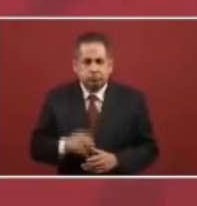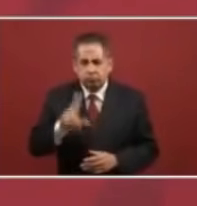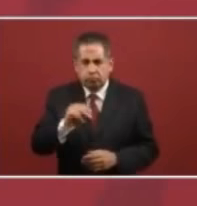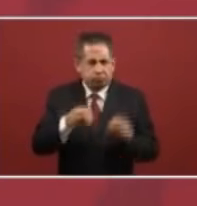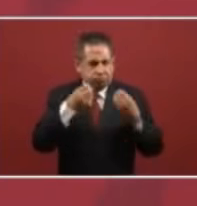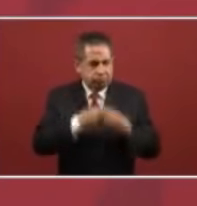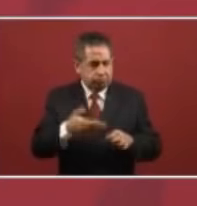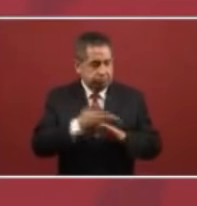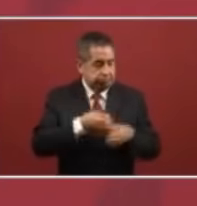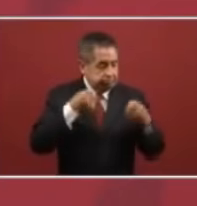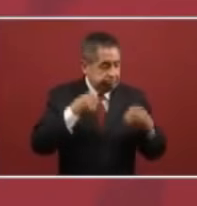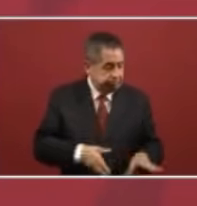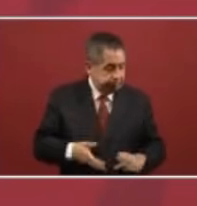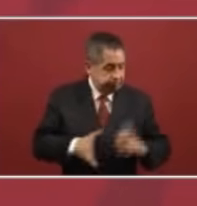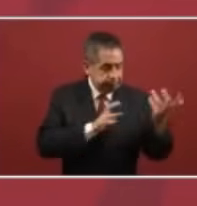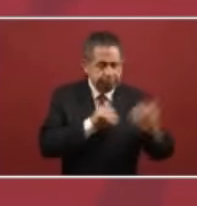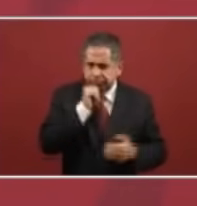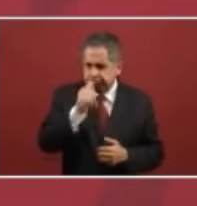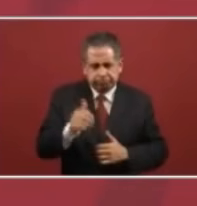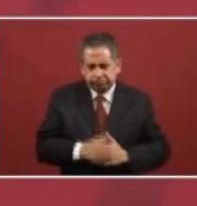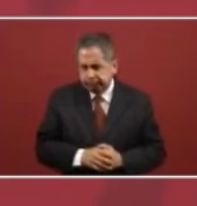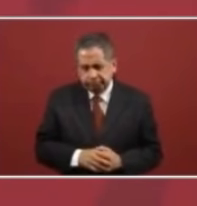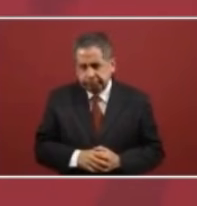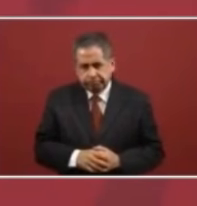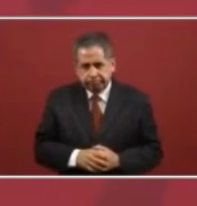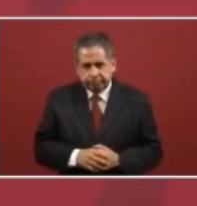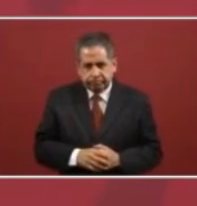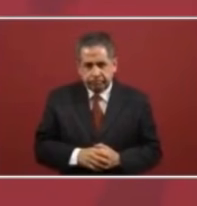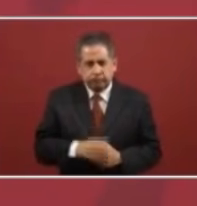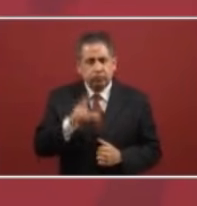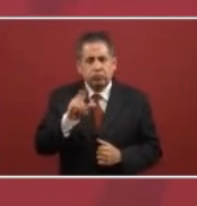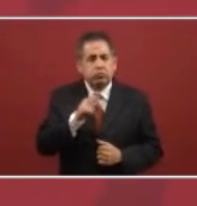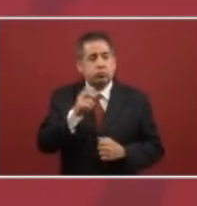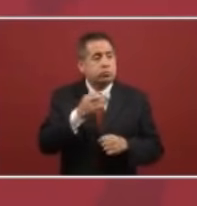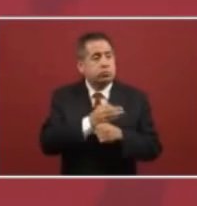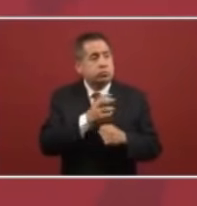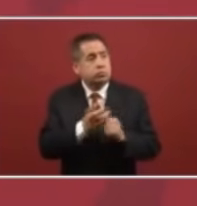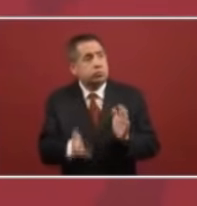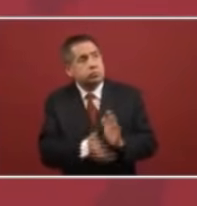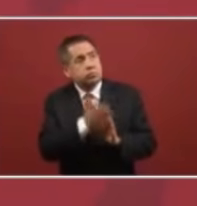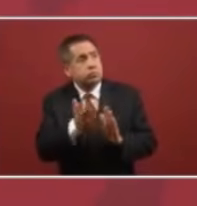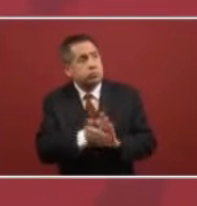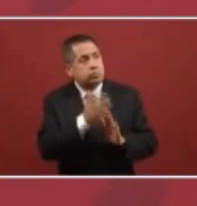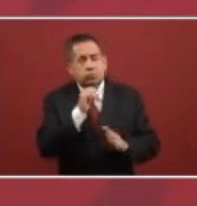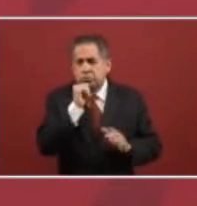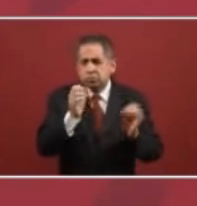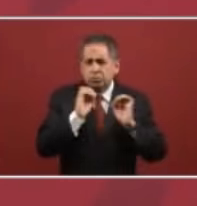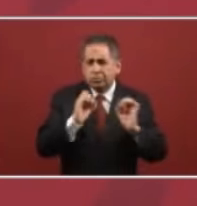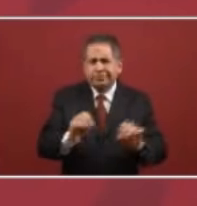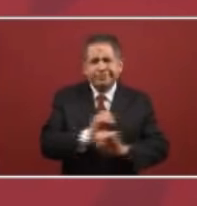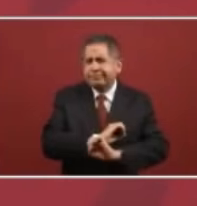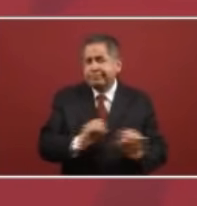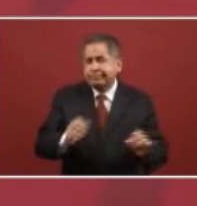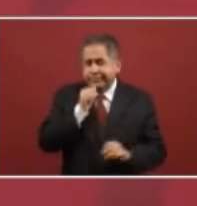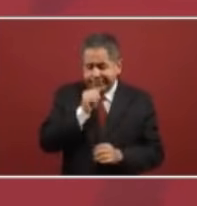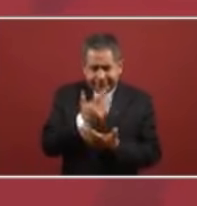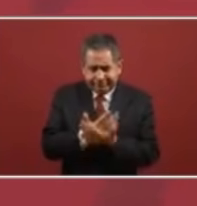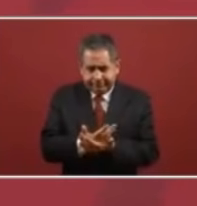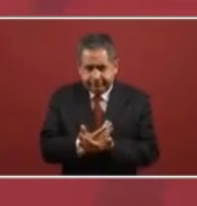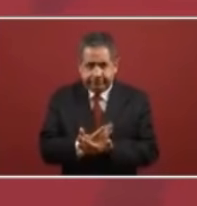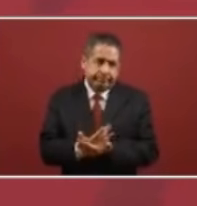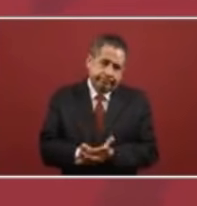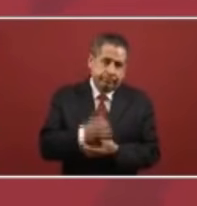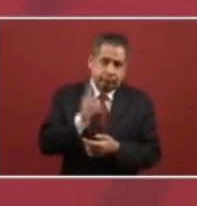perjudican porque no se está construyendo nada en Santa Lucía. Se está en